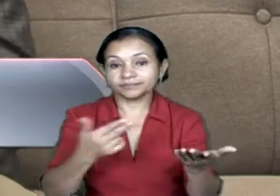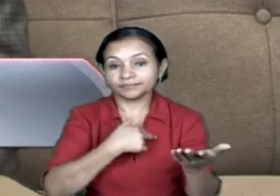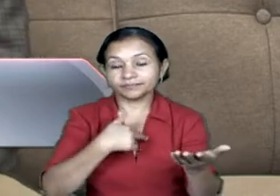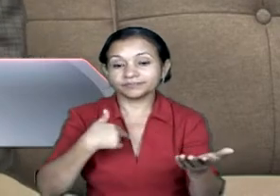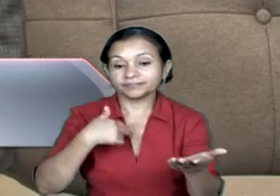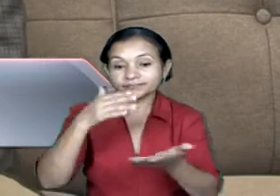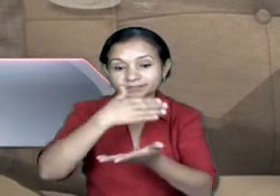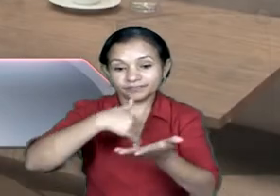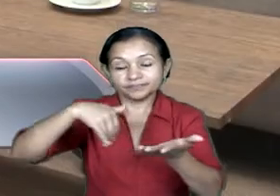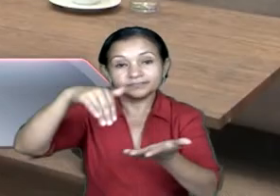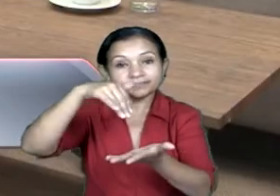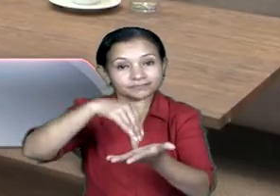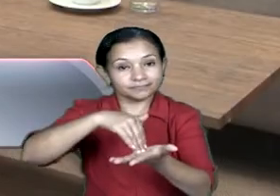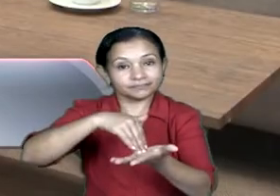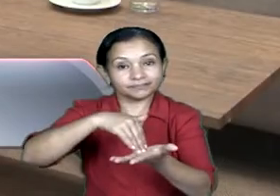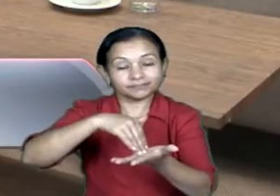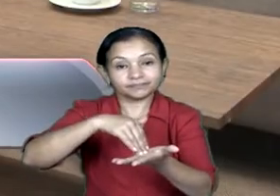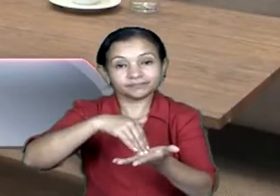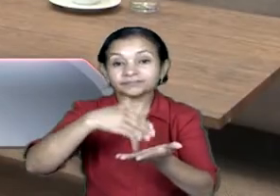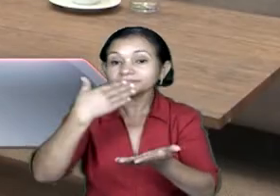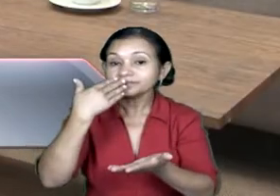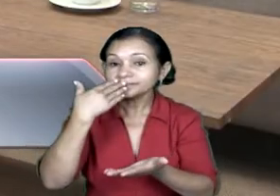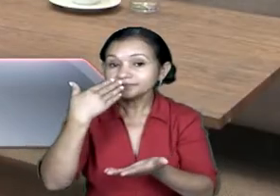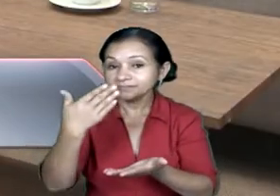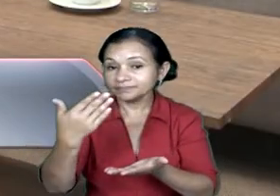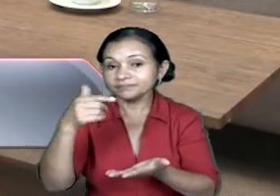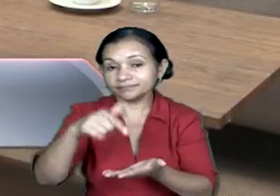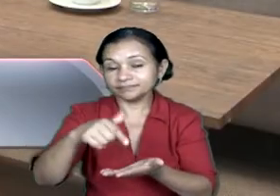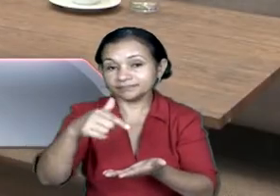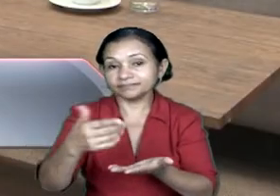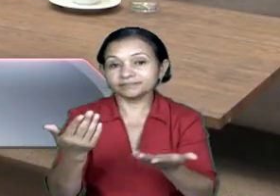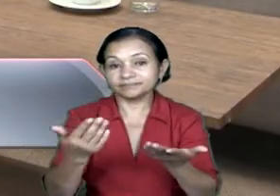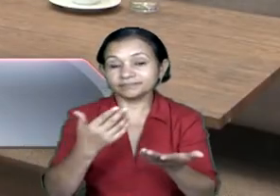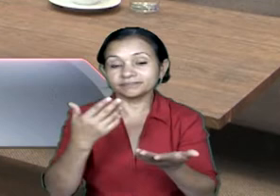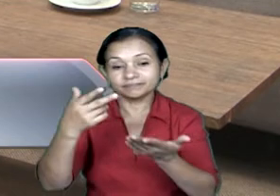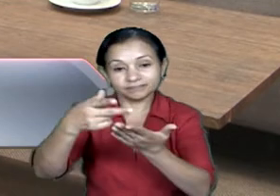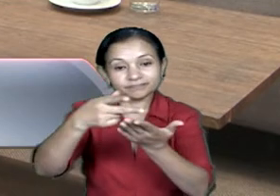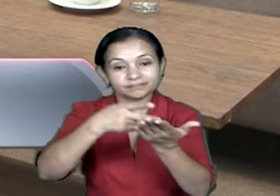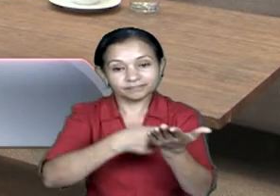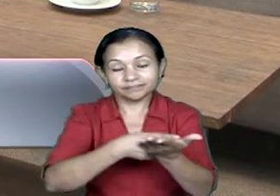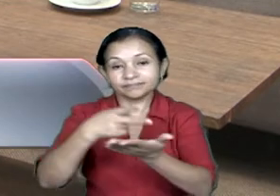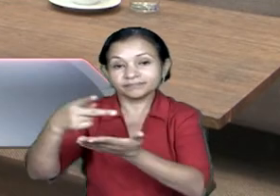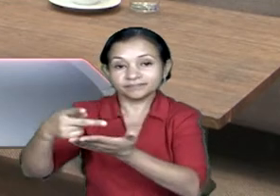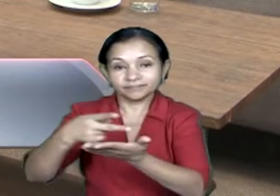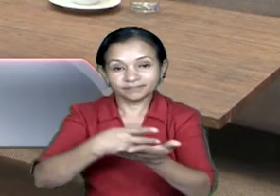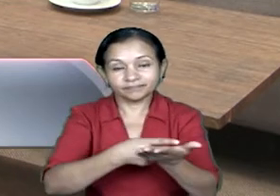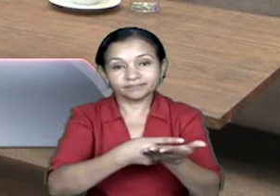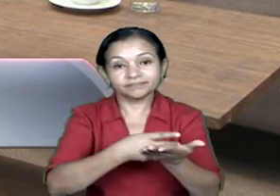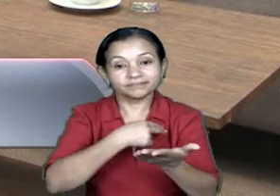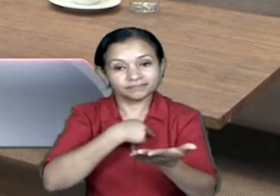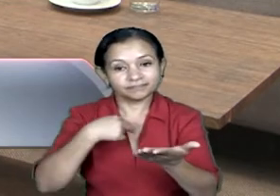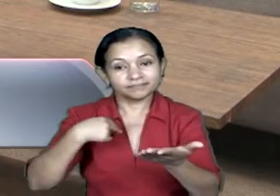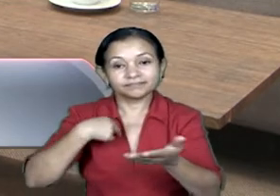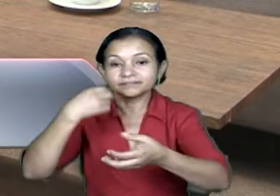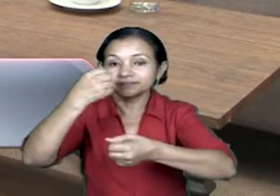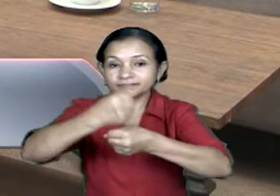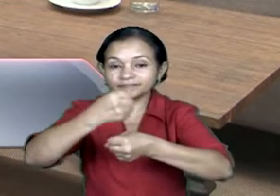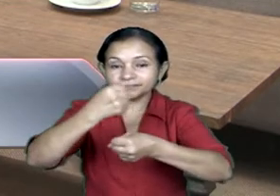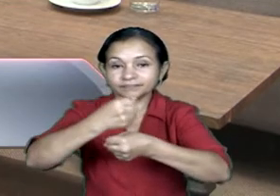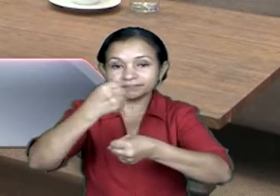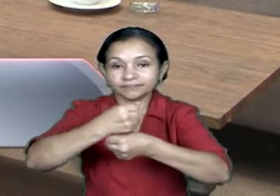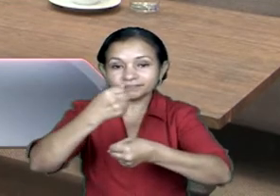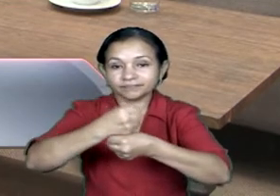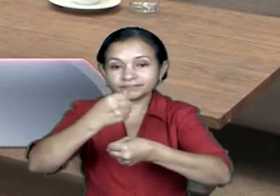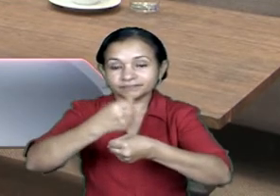ese centro, ¿no? Y ahora llega buen momento nuestros proyectos. Eso, claro, va a trabajar conjuntamente